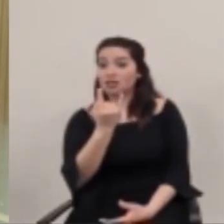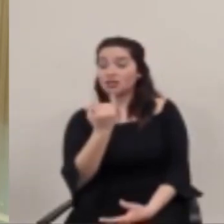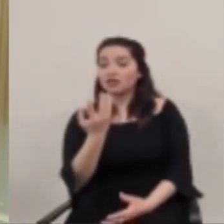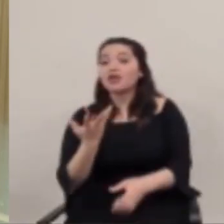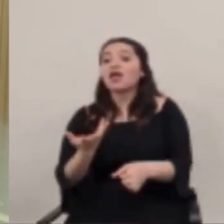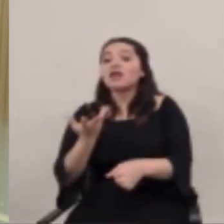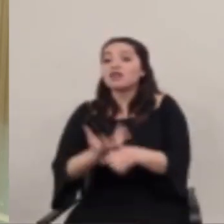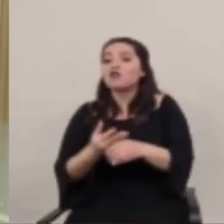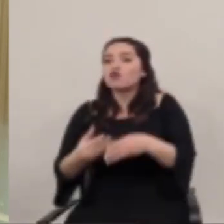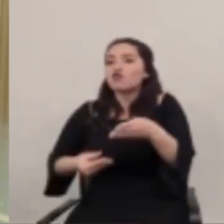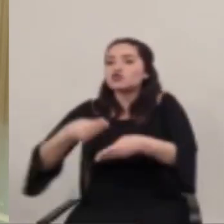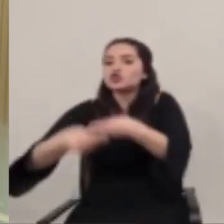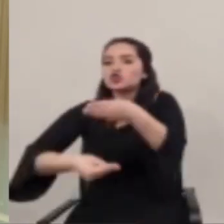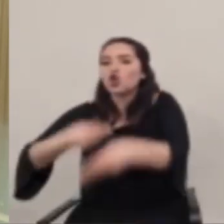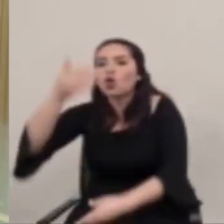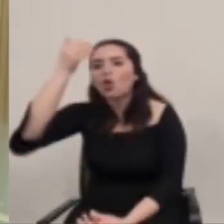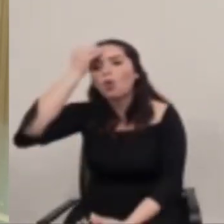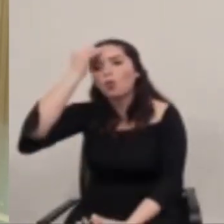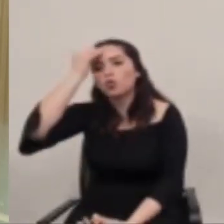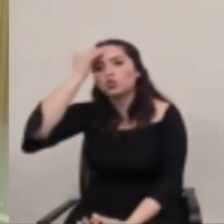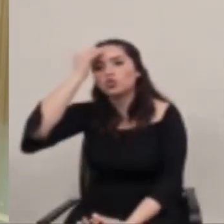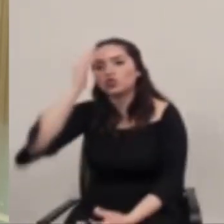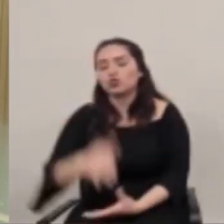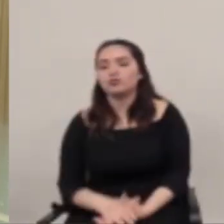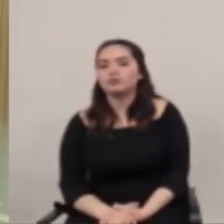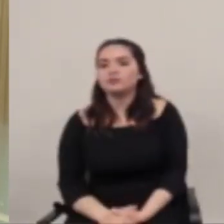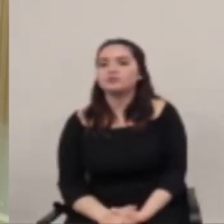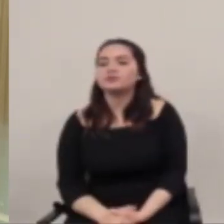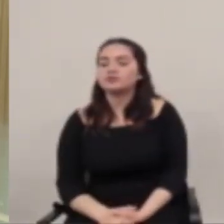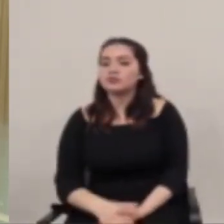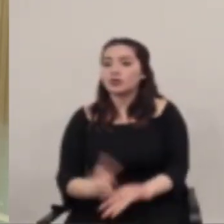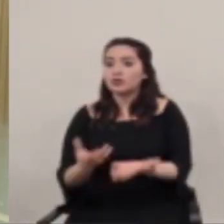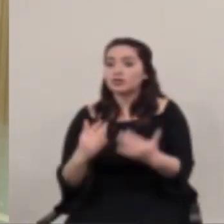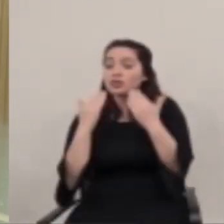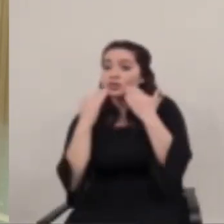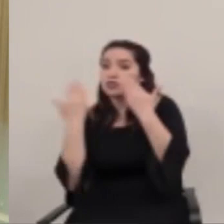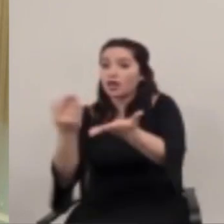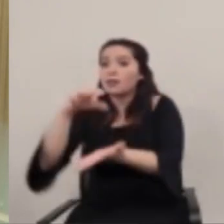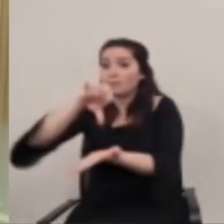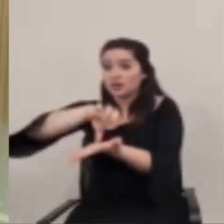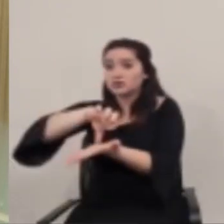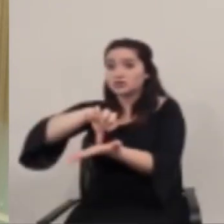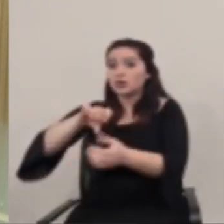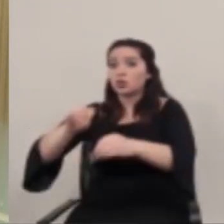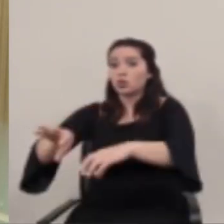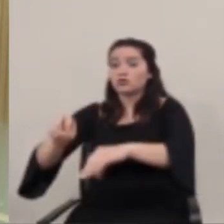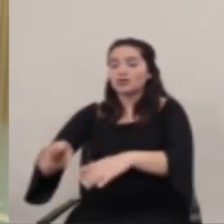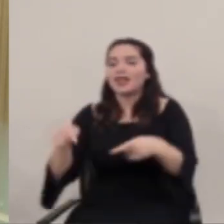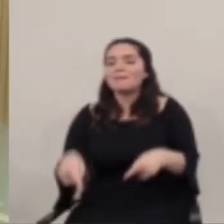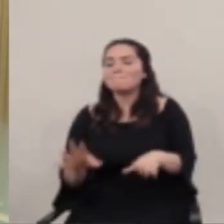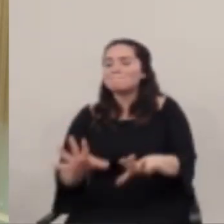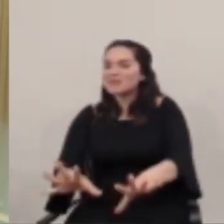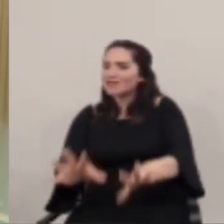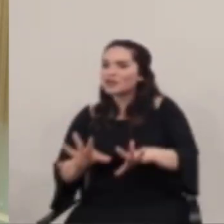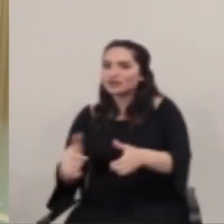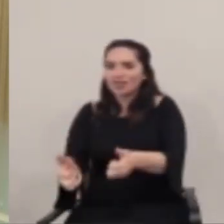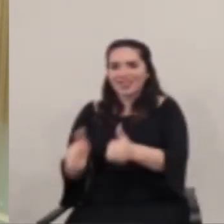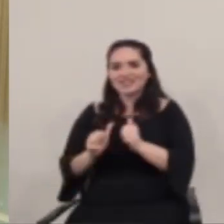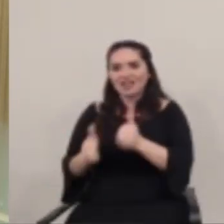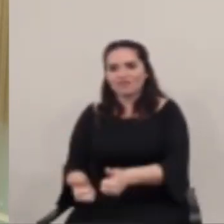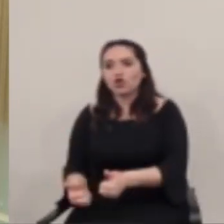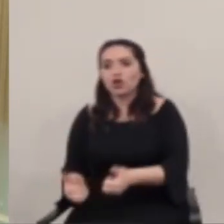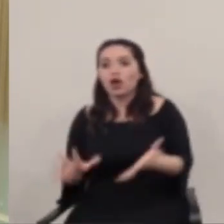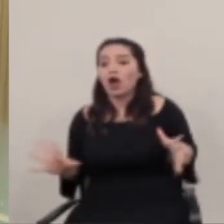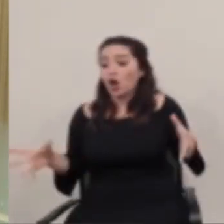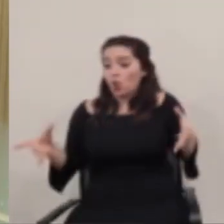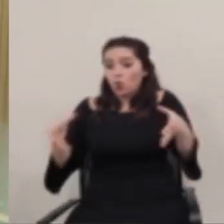en función de lo común y que se deben al país, tienen aquí un maravilloso desafío: agruparse